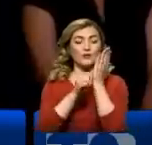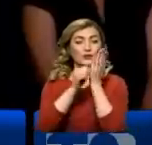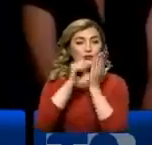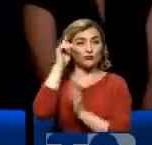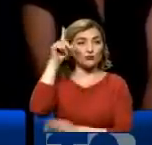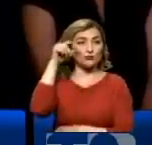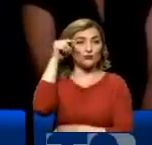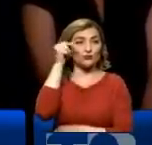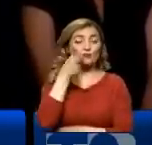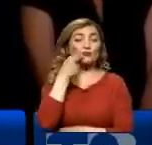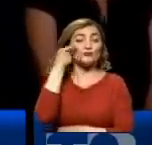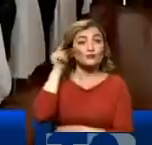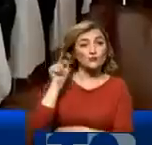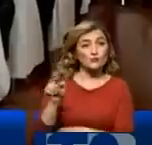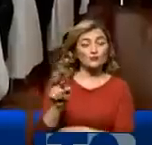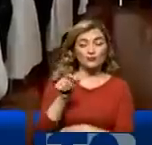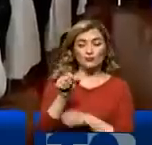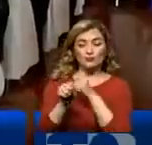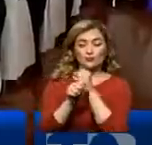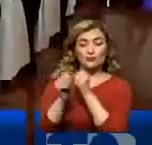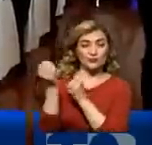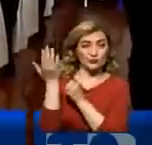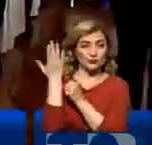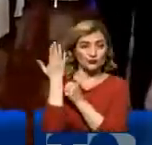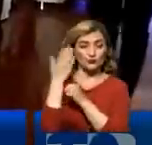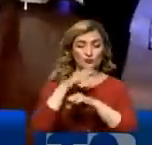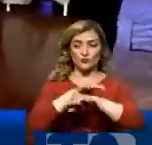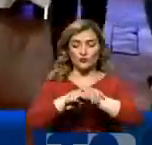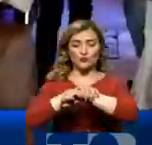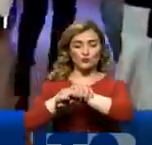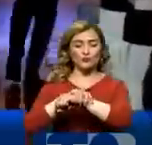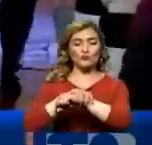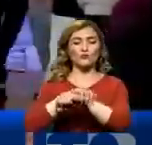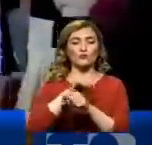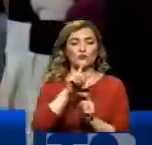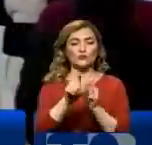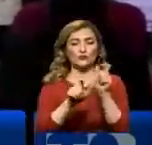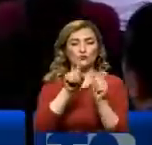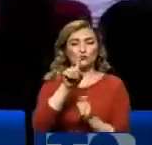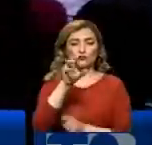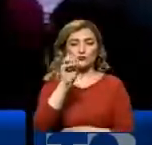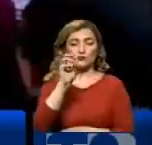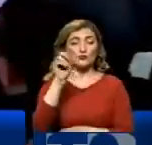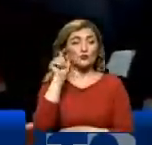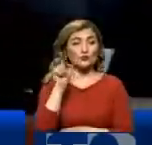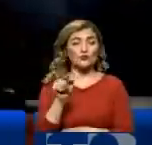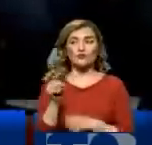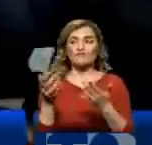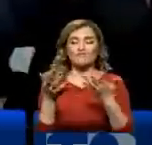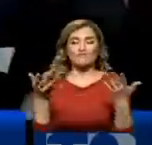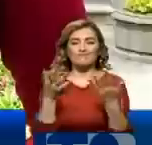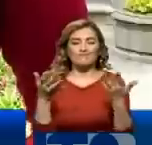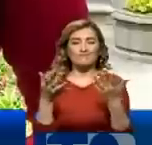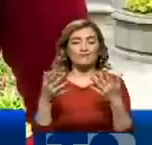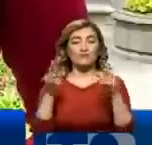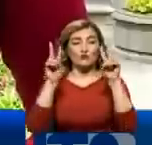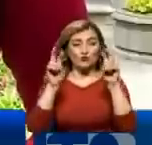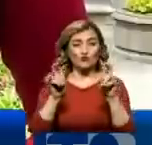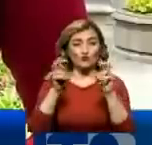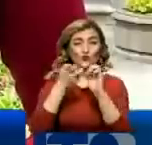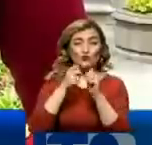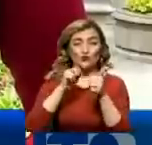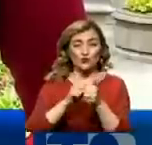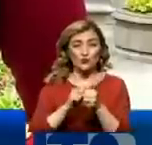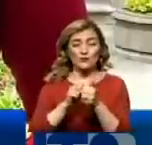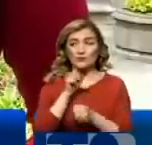Gobierno ha señalado que durante el año pasado se detuvieron a cerca de 100,000 personas relacionadas con actos delictivos, por lo que indicó